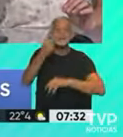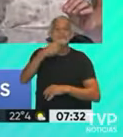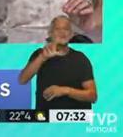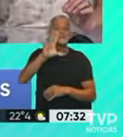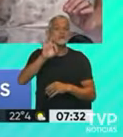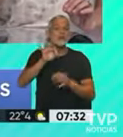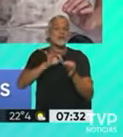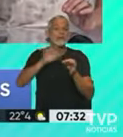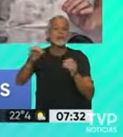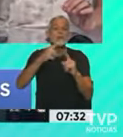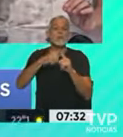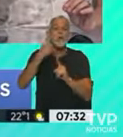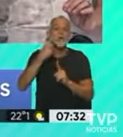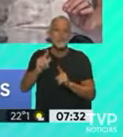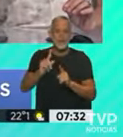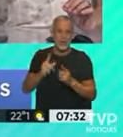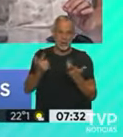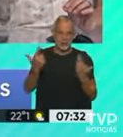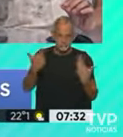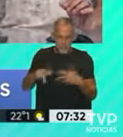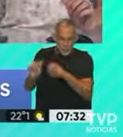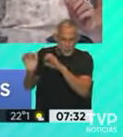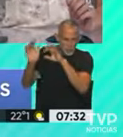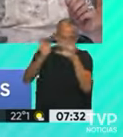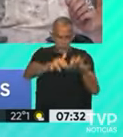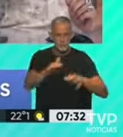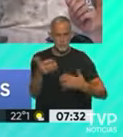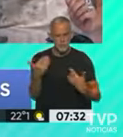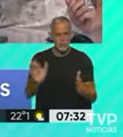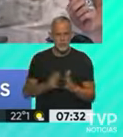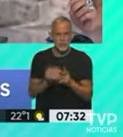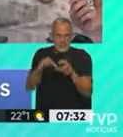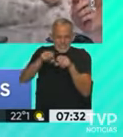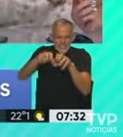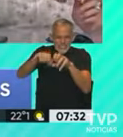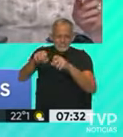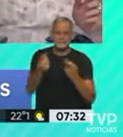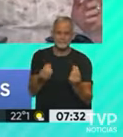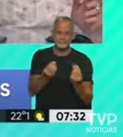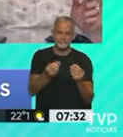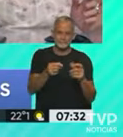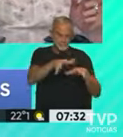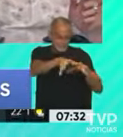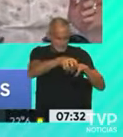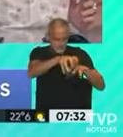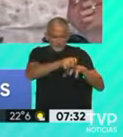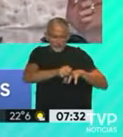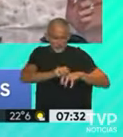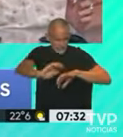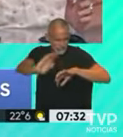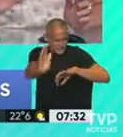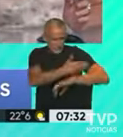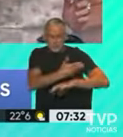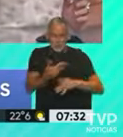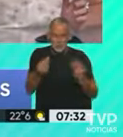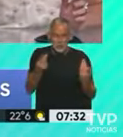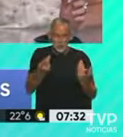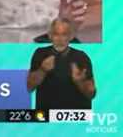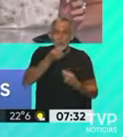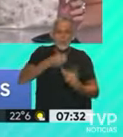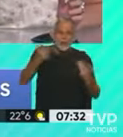km por día es mucho es muchísimo y son muy voraces pueden arrasar con toda una un cultivo de